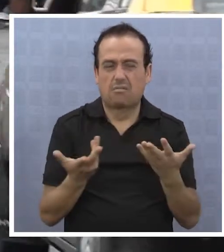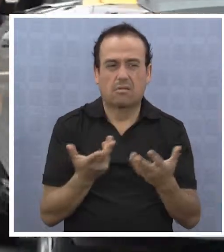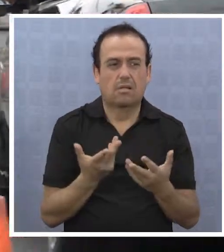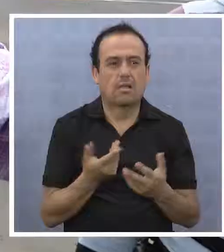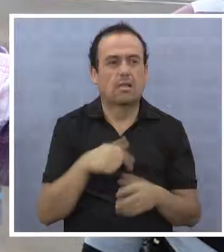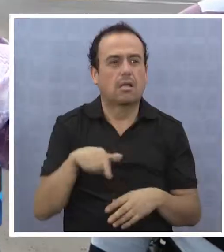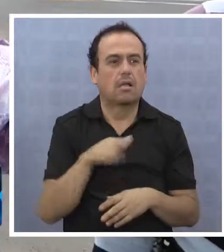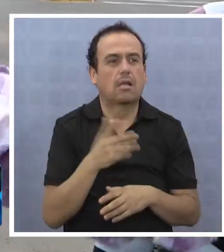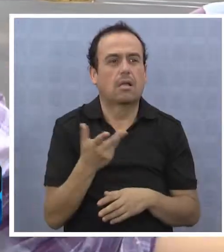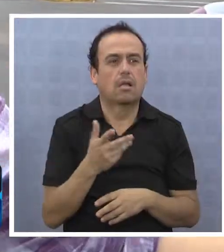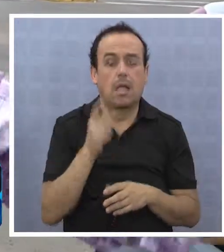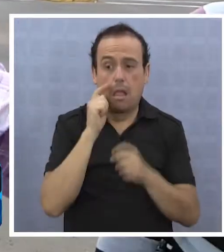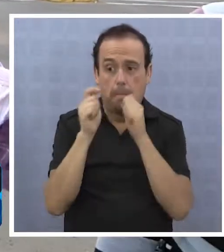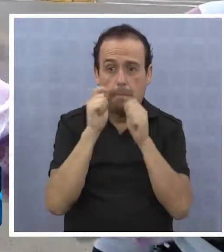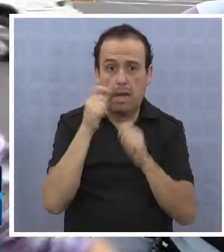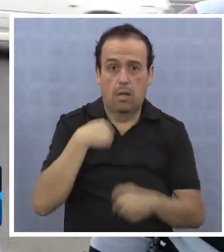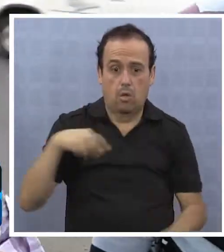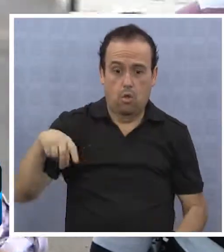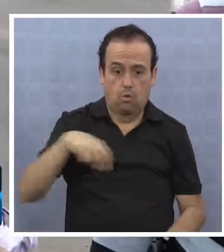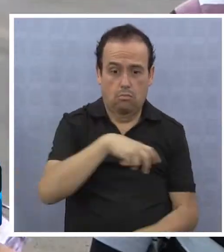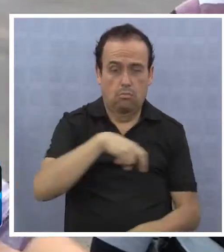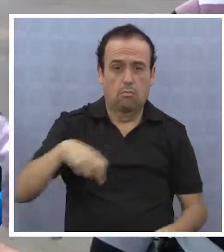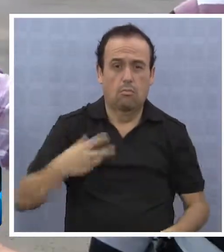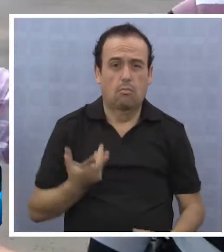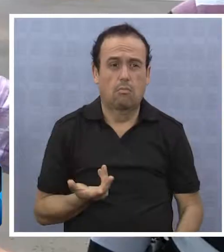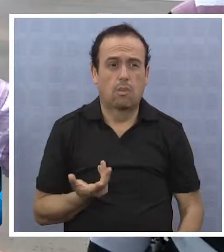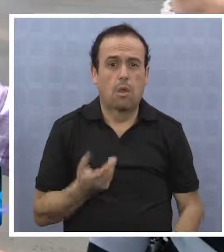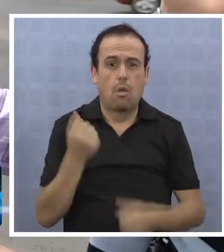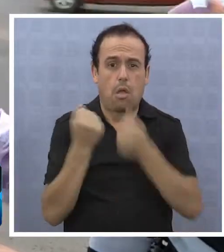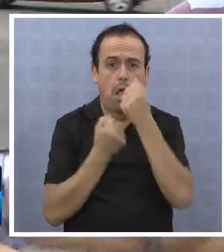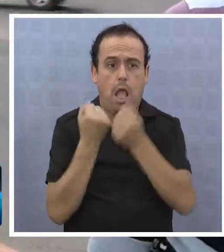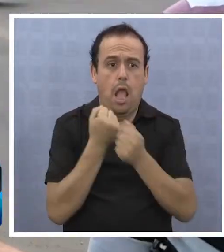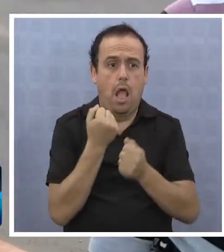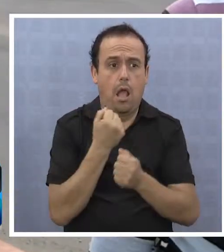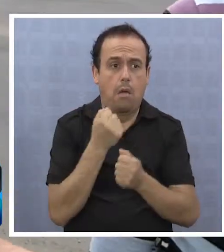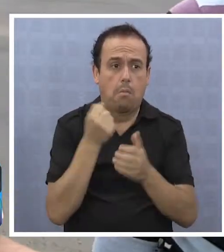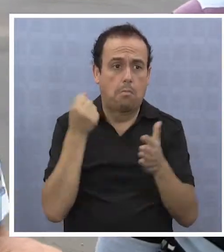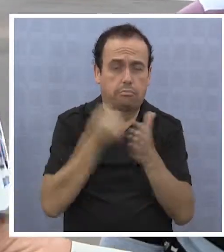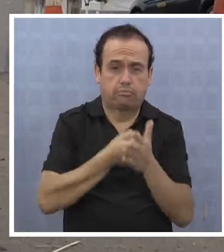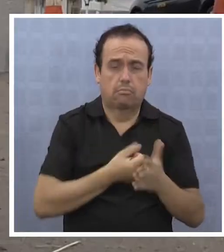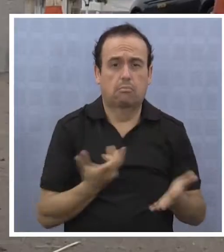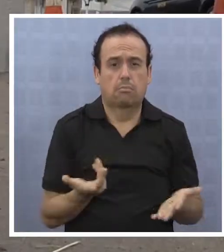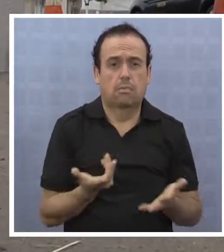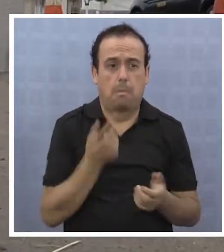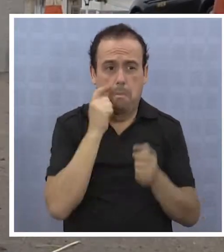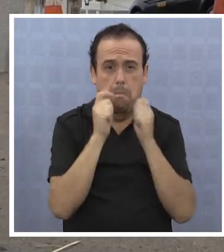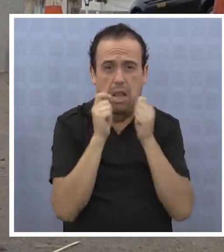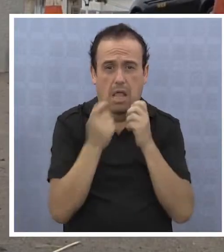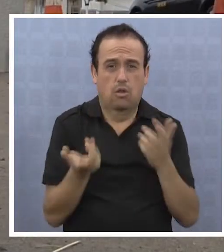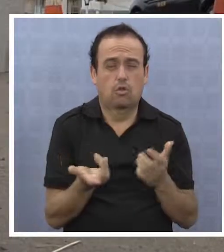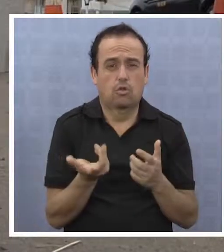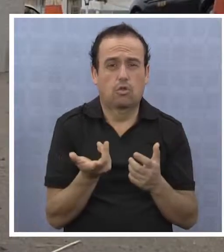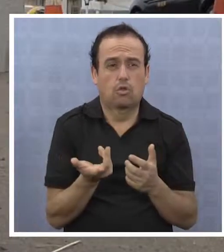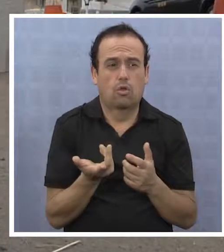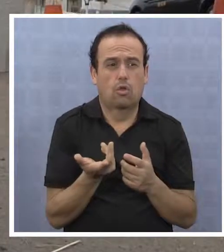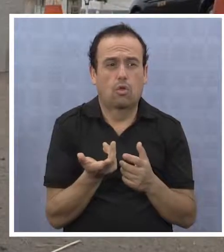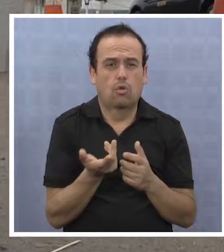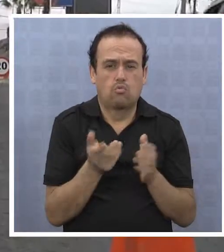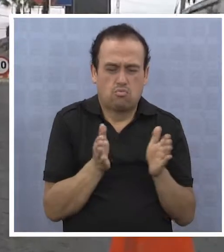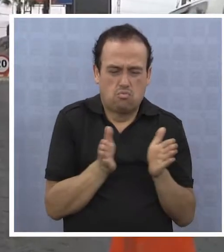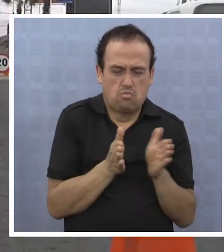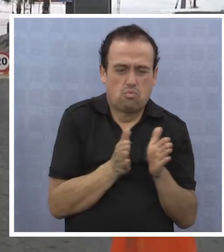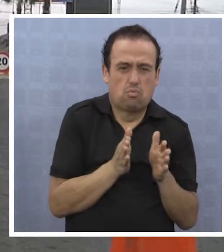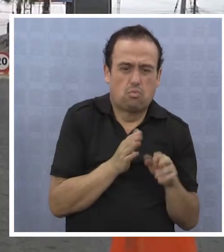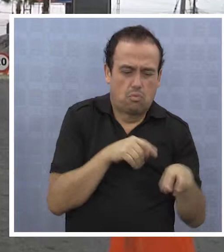acá la... Está peligroso para cruzar porque puede venir un vehículo y te toma nomás. Po. Y no dejaron un